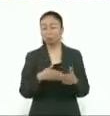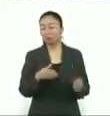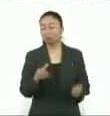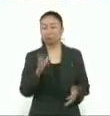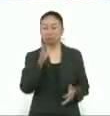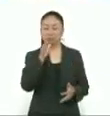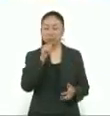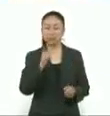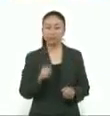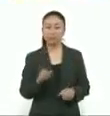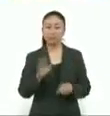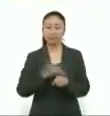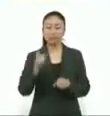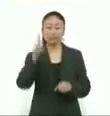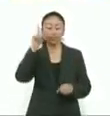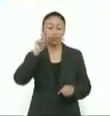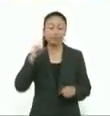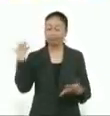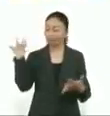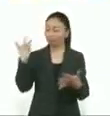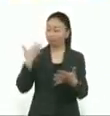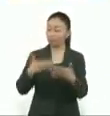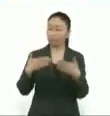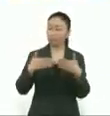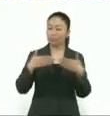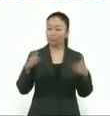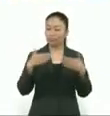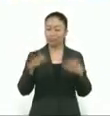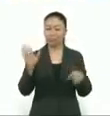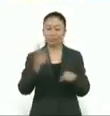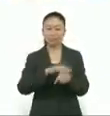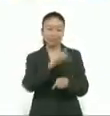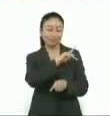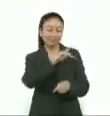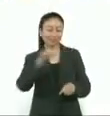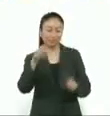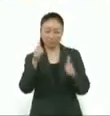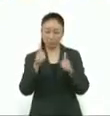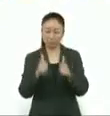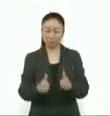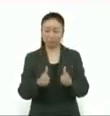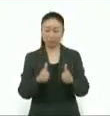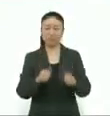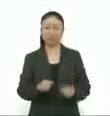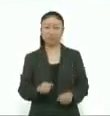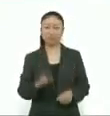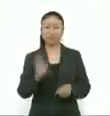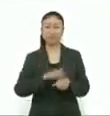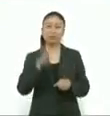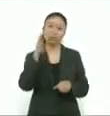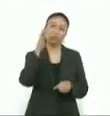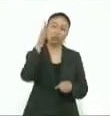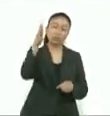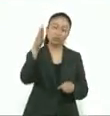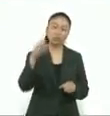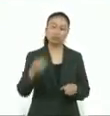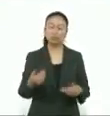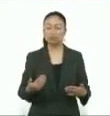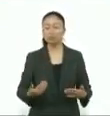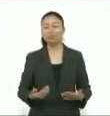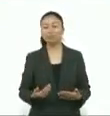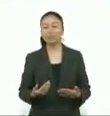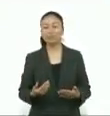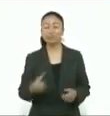que nos abrieron brecha, por las que estamos aquí y por las que vendrán. Hoy